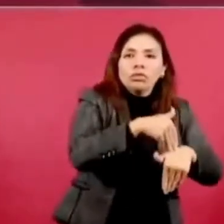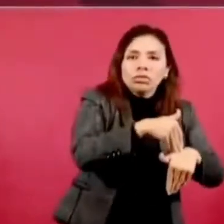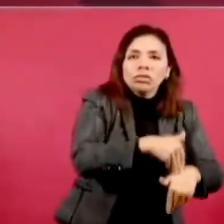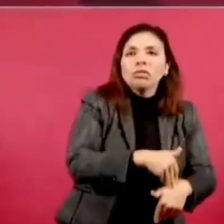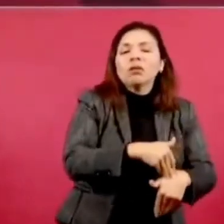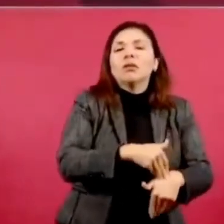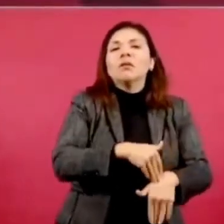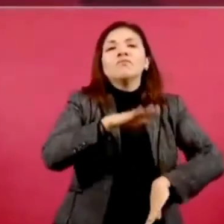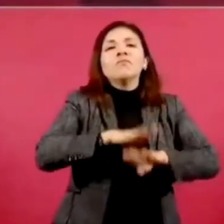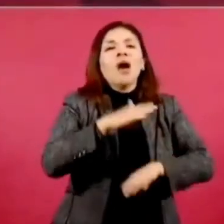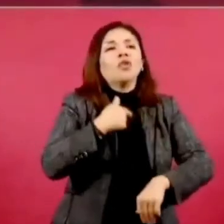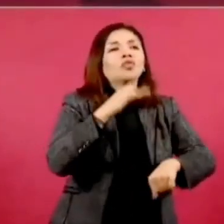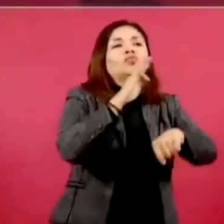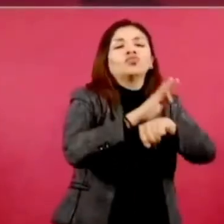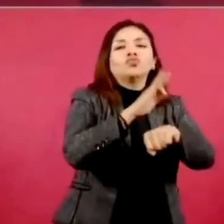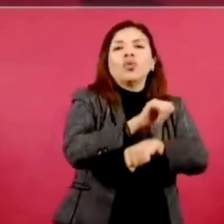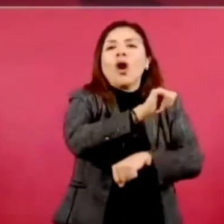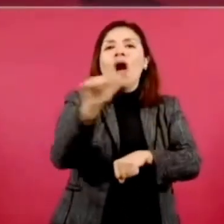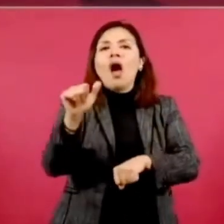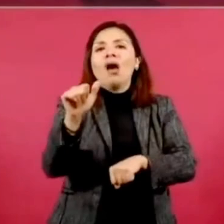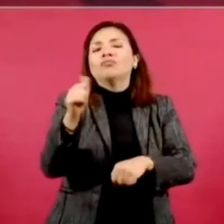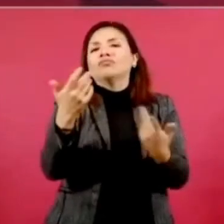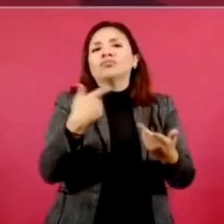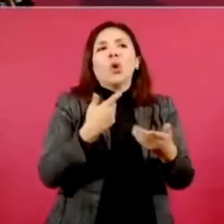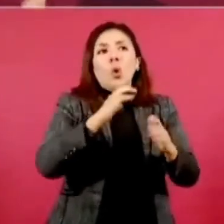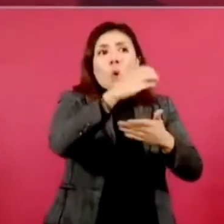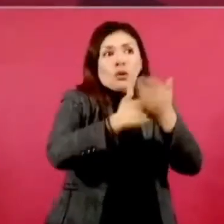leoninos en donde